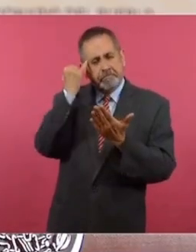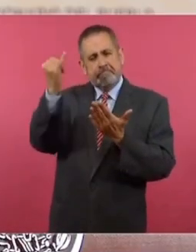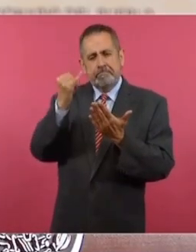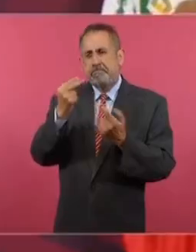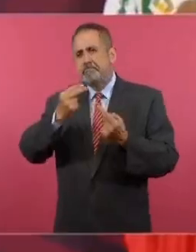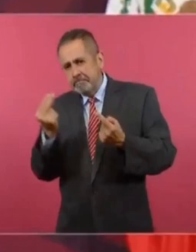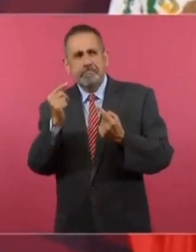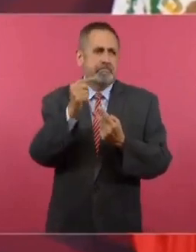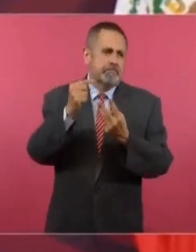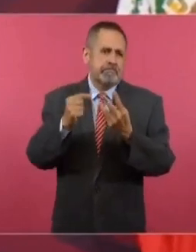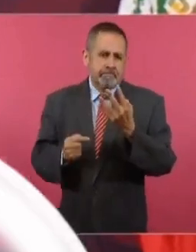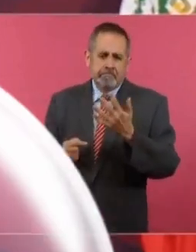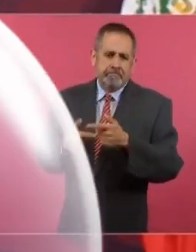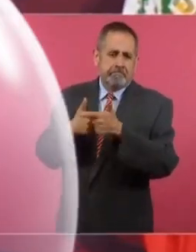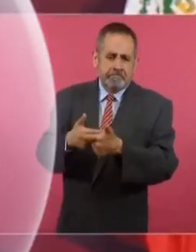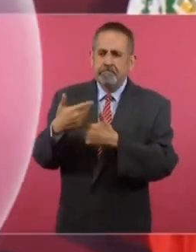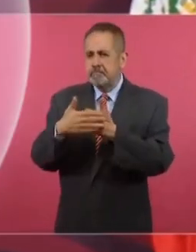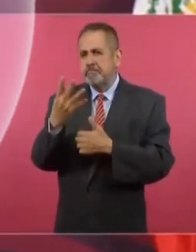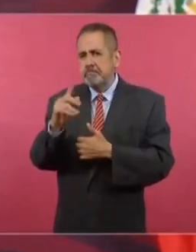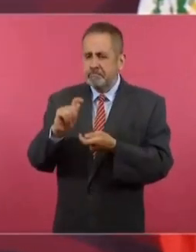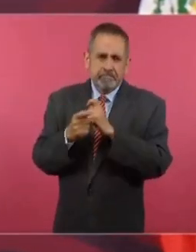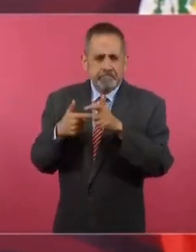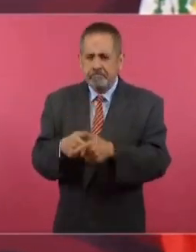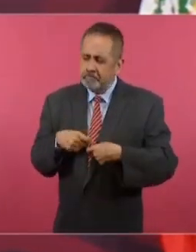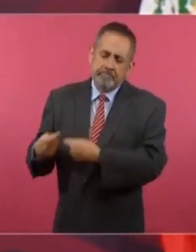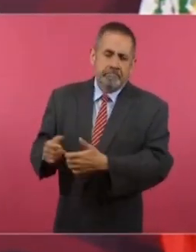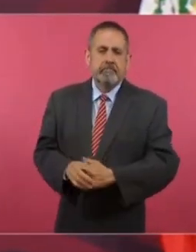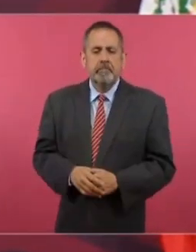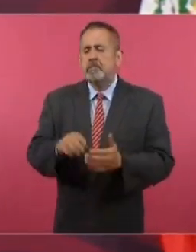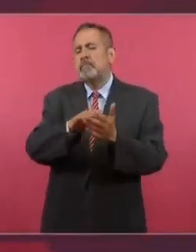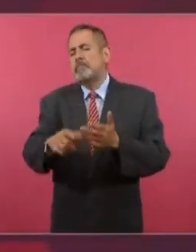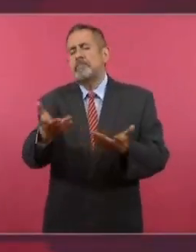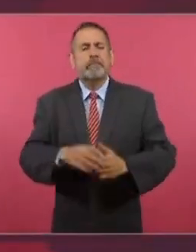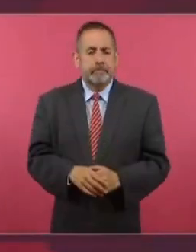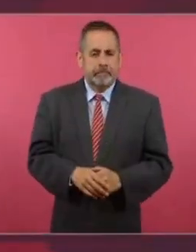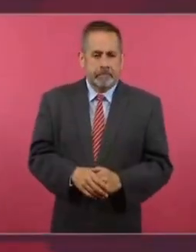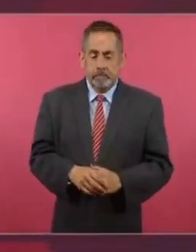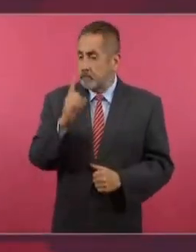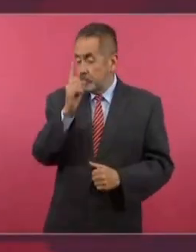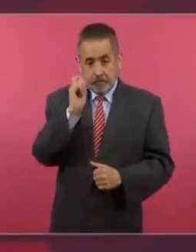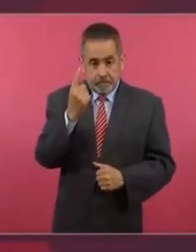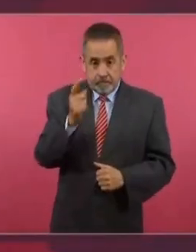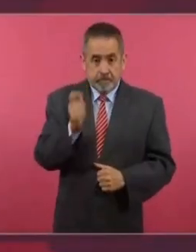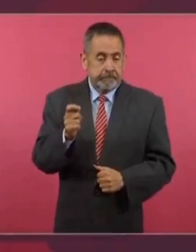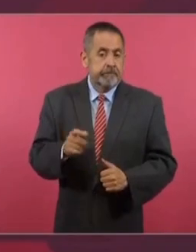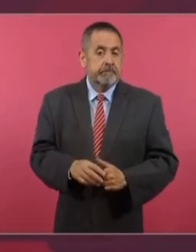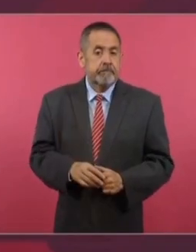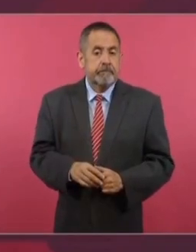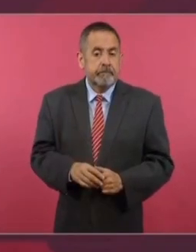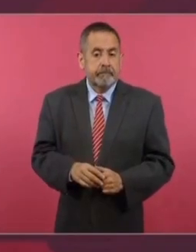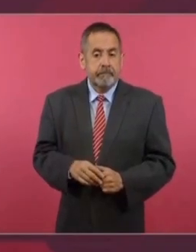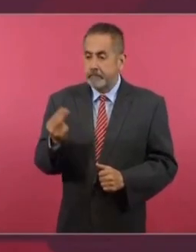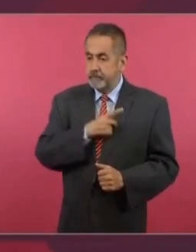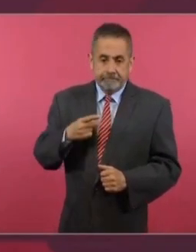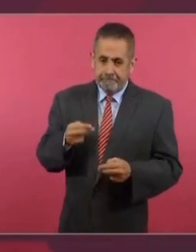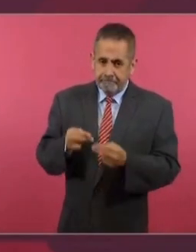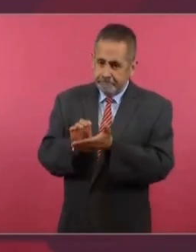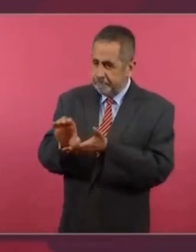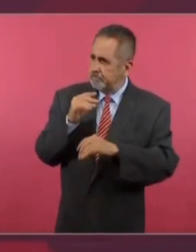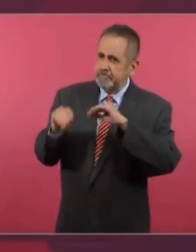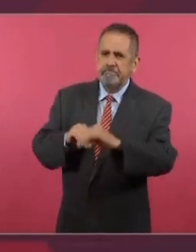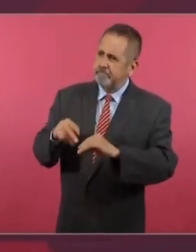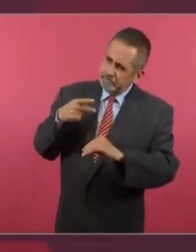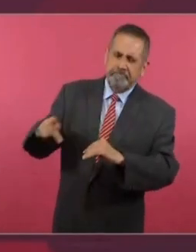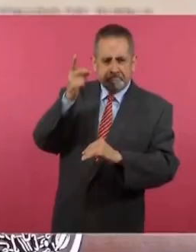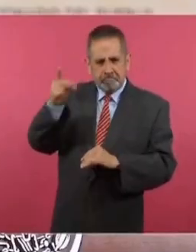se necesita seguir haciendo para que continúe la transformación por ejemplo el que no se deje de invertir en